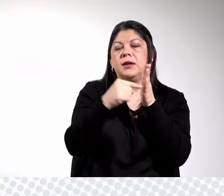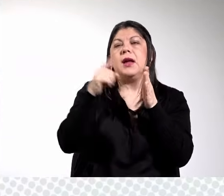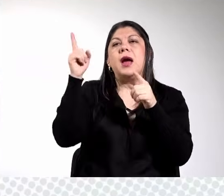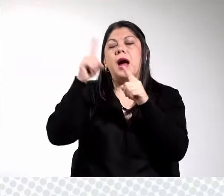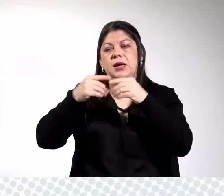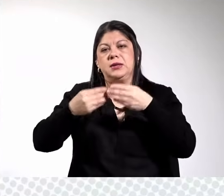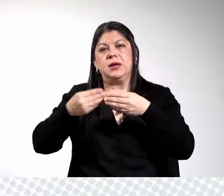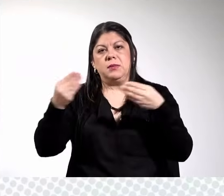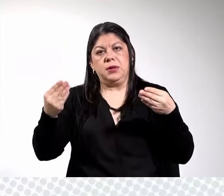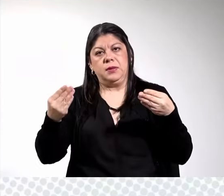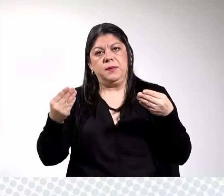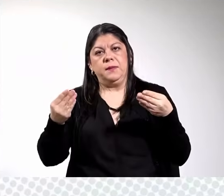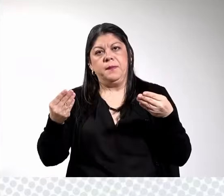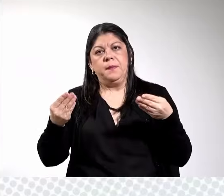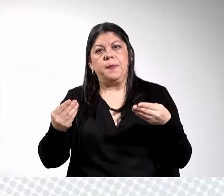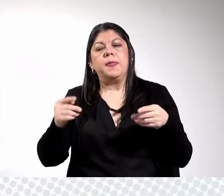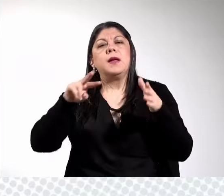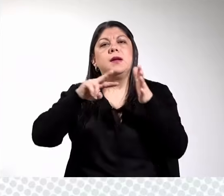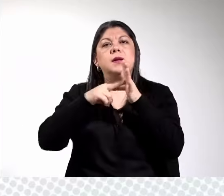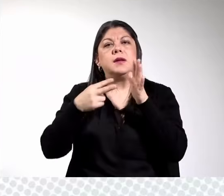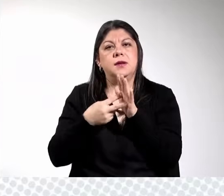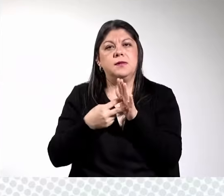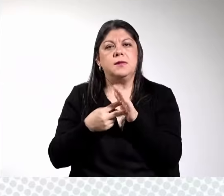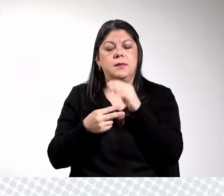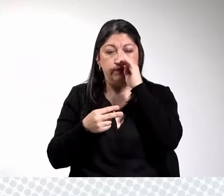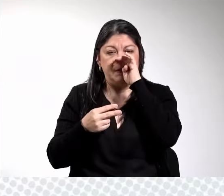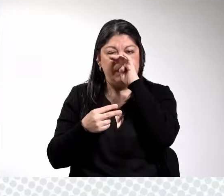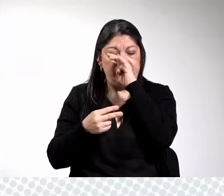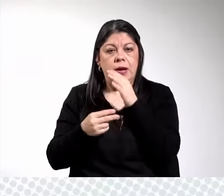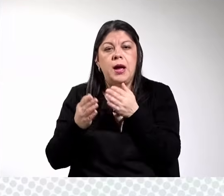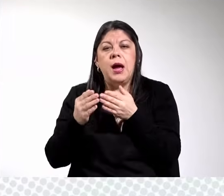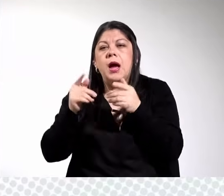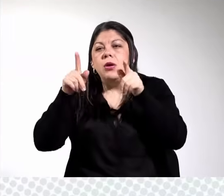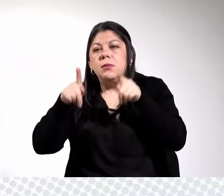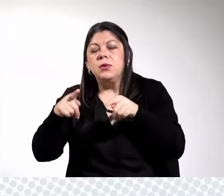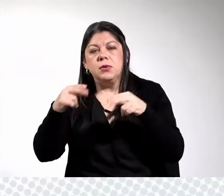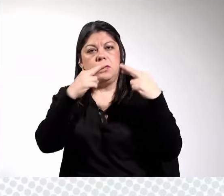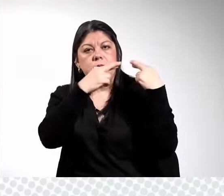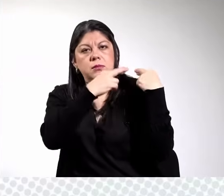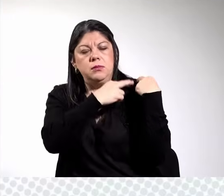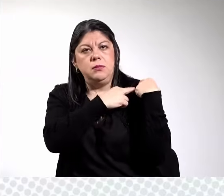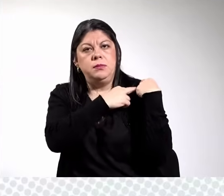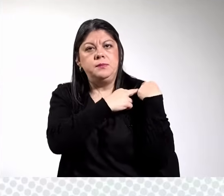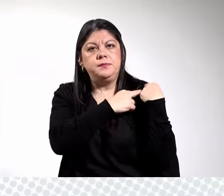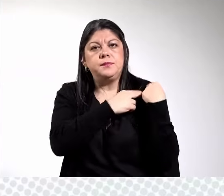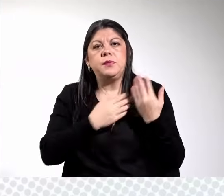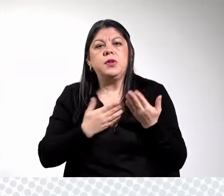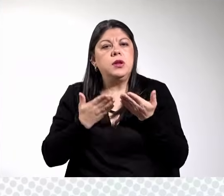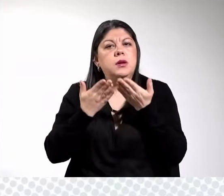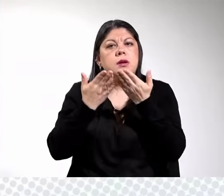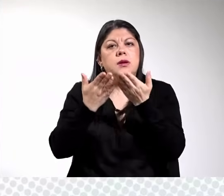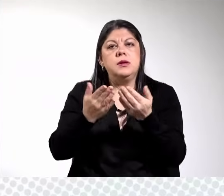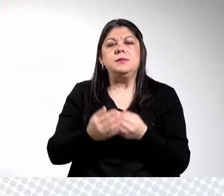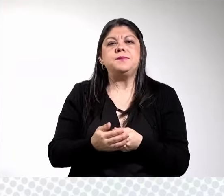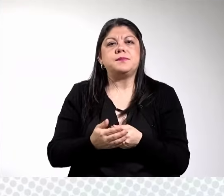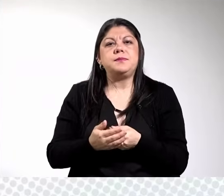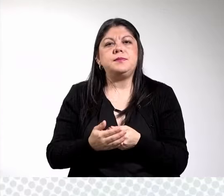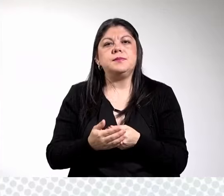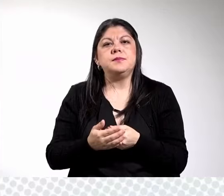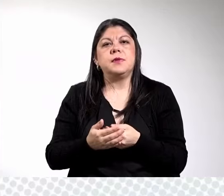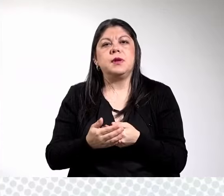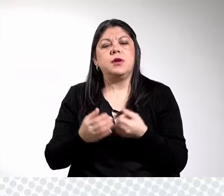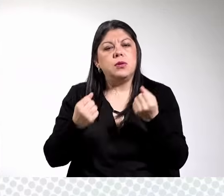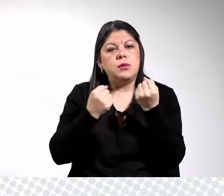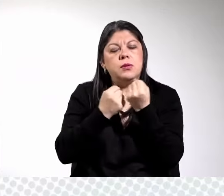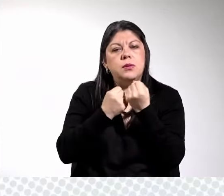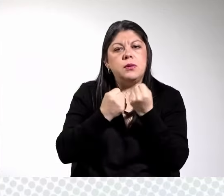bachillerato. Eso quiere decir que aquí hay alguien responsable que no lo estamos llevando a decir